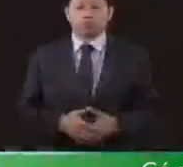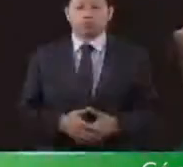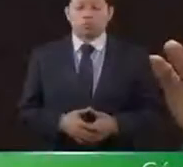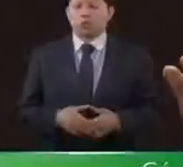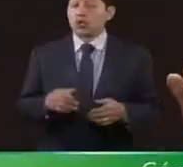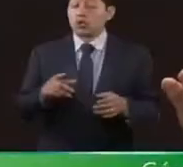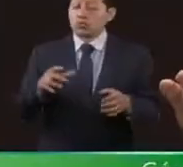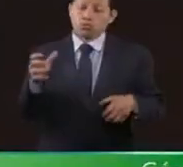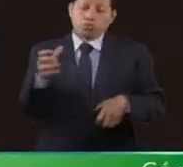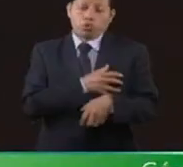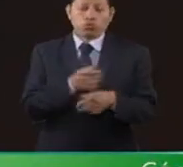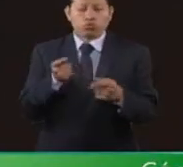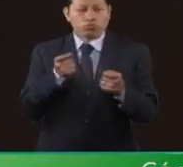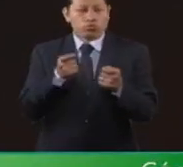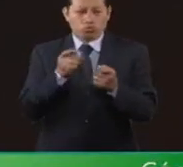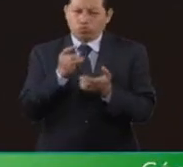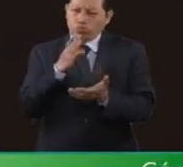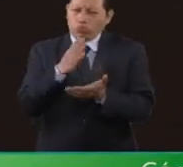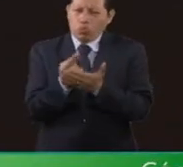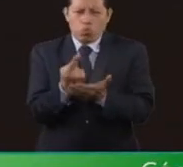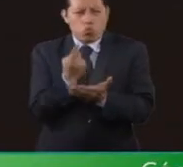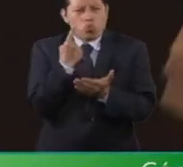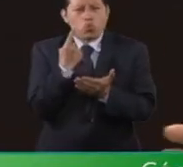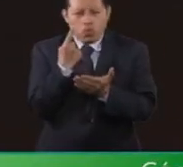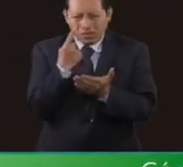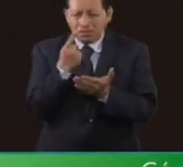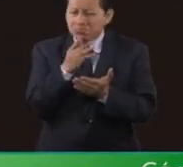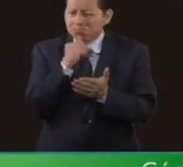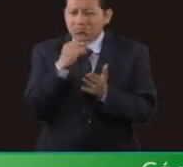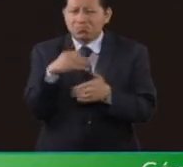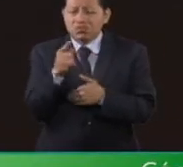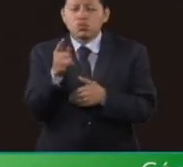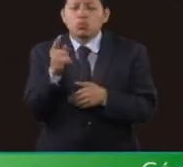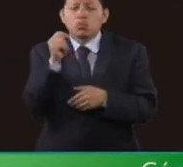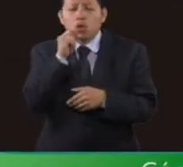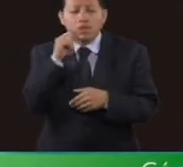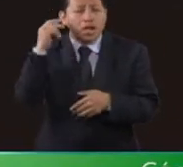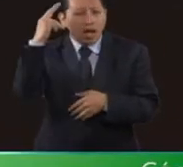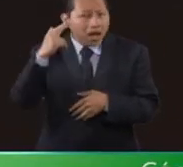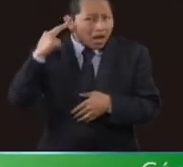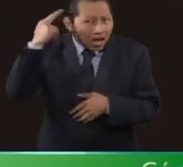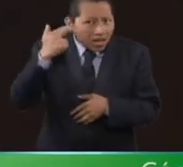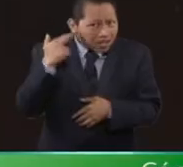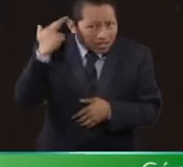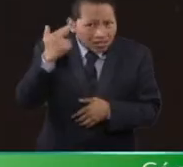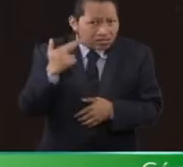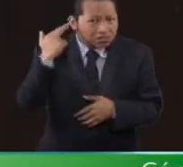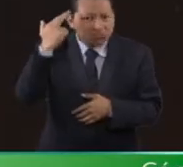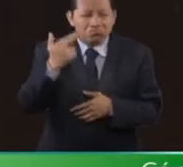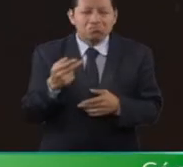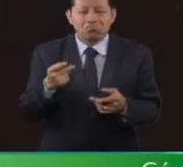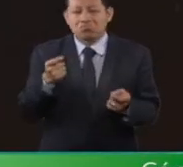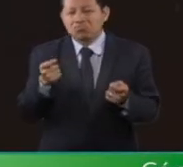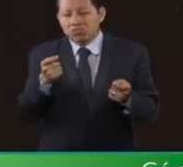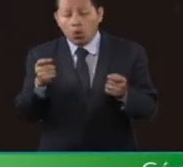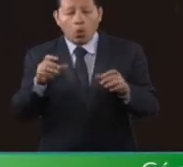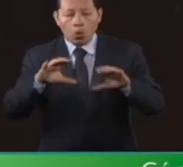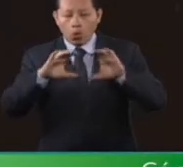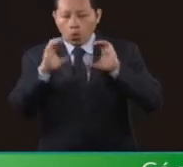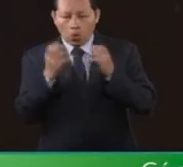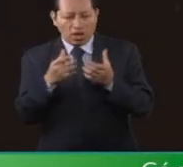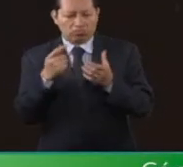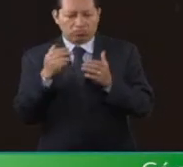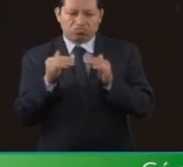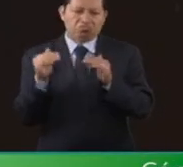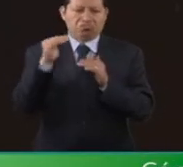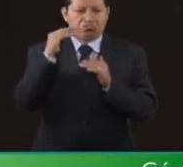no importa si es un poder monárquico absoluto, es un poder monárquico legislativo o un